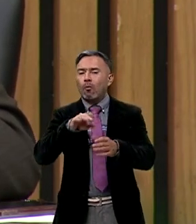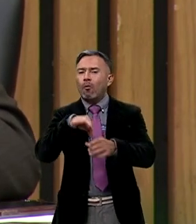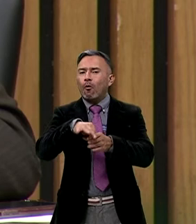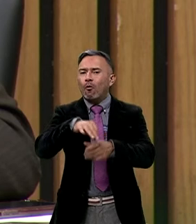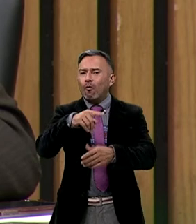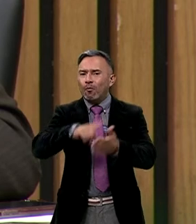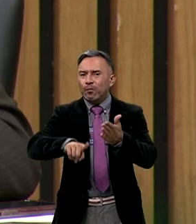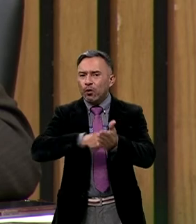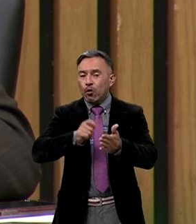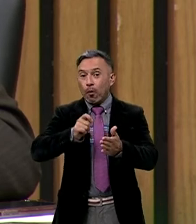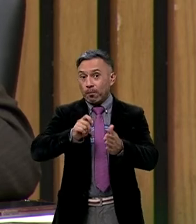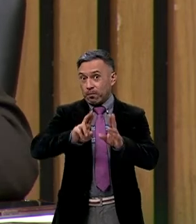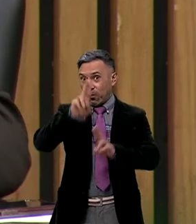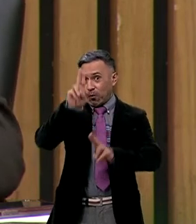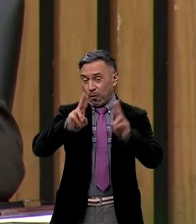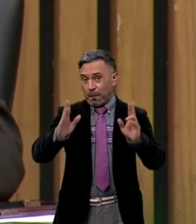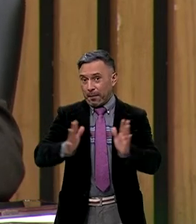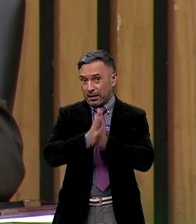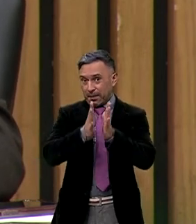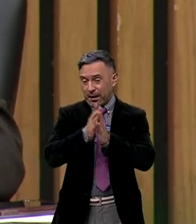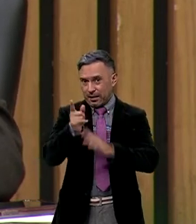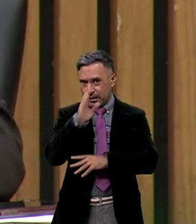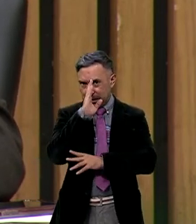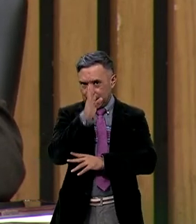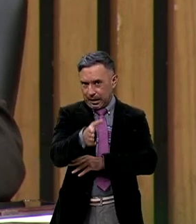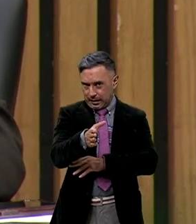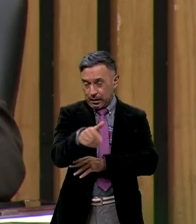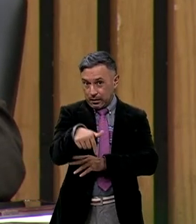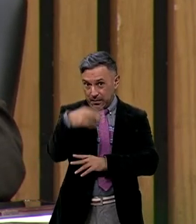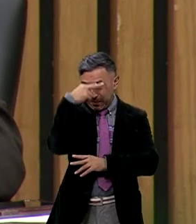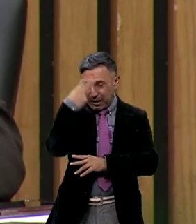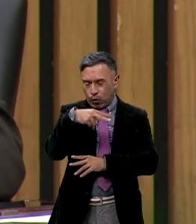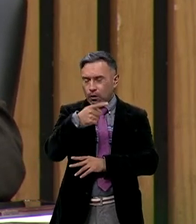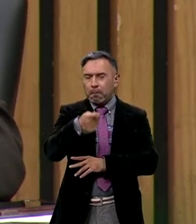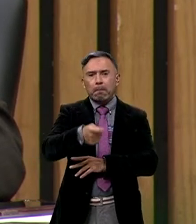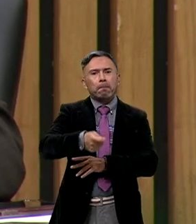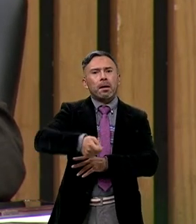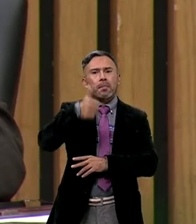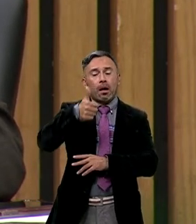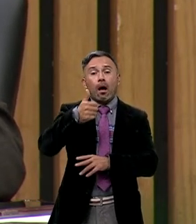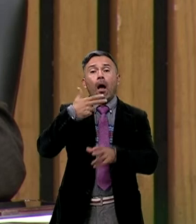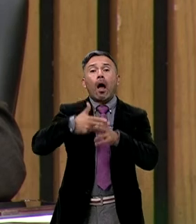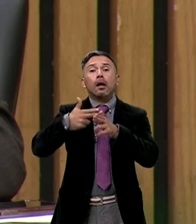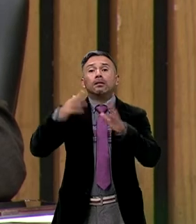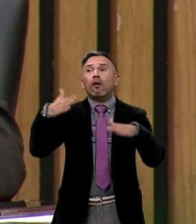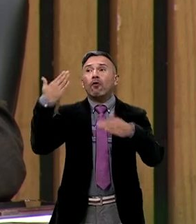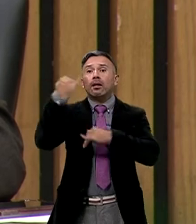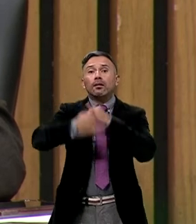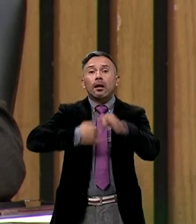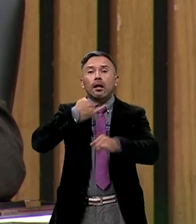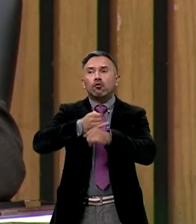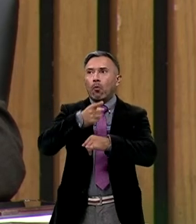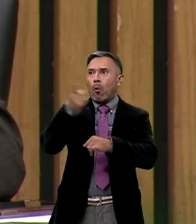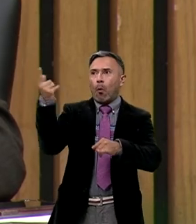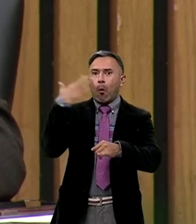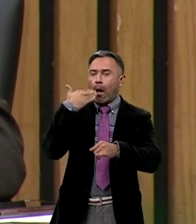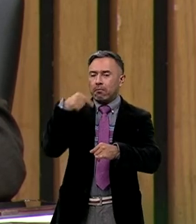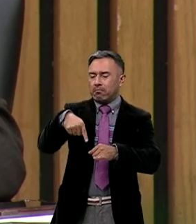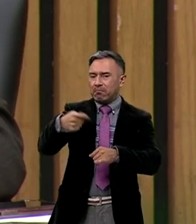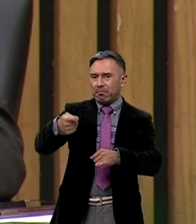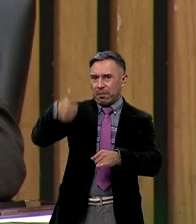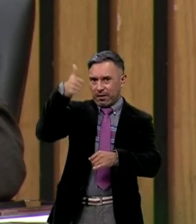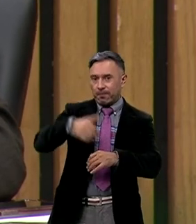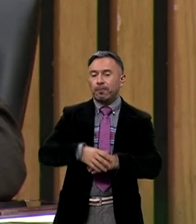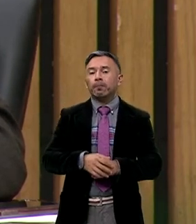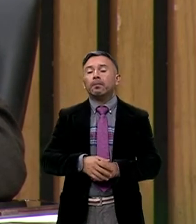directa en méxico es un hecho trascendente a nivel nacional e internacional debemos recordar que la